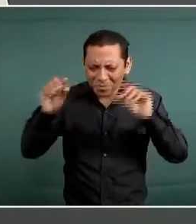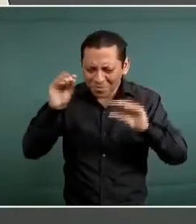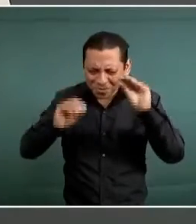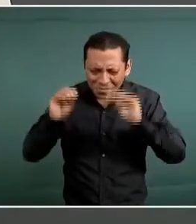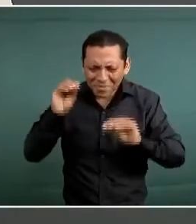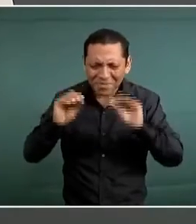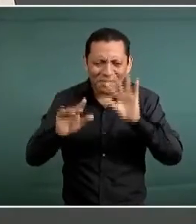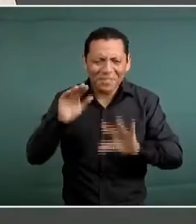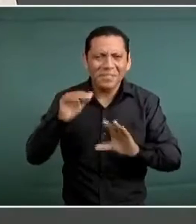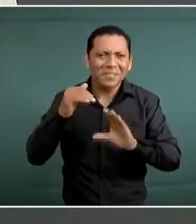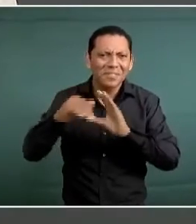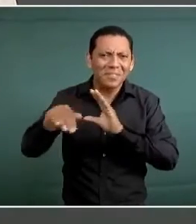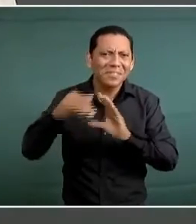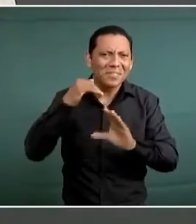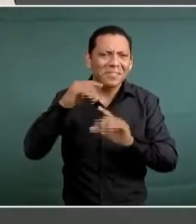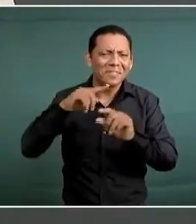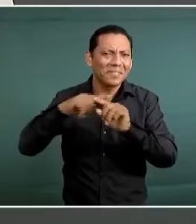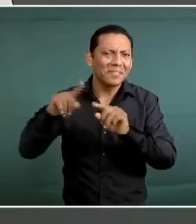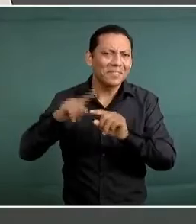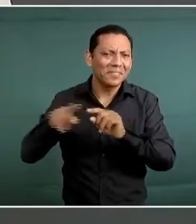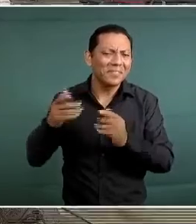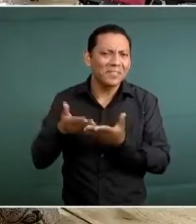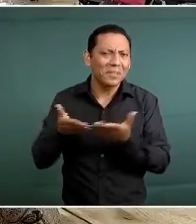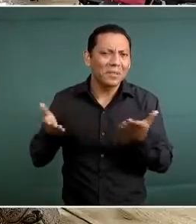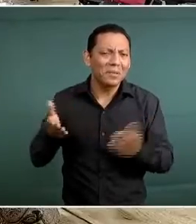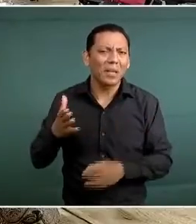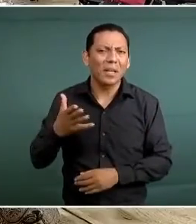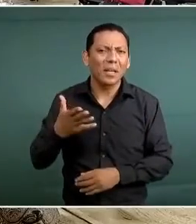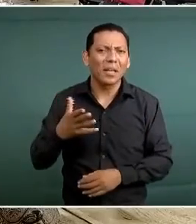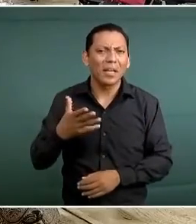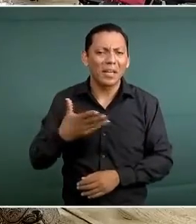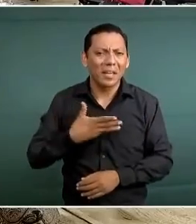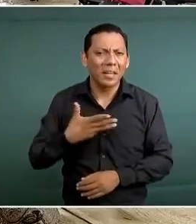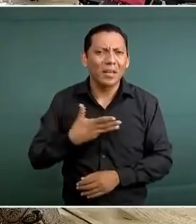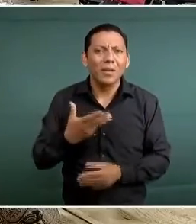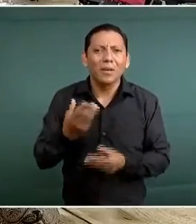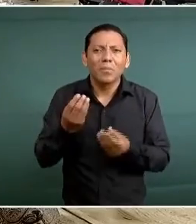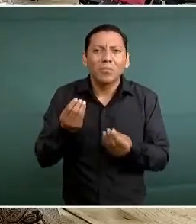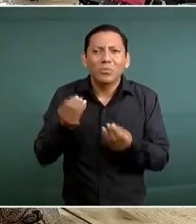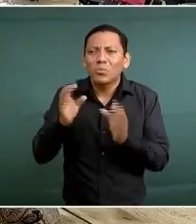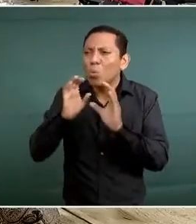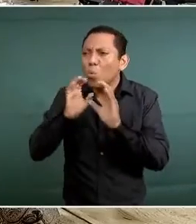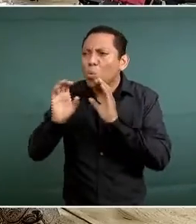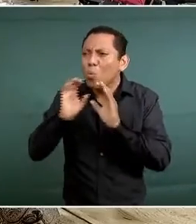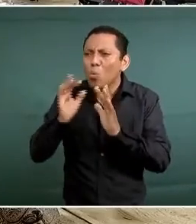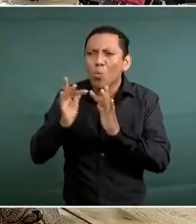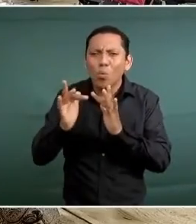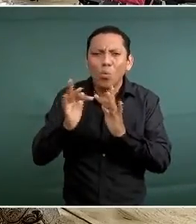y ahora hay este muchos comunicadores